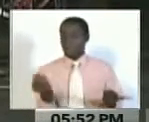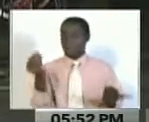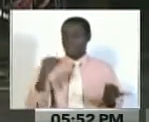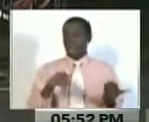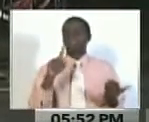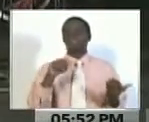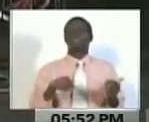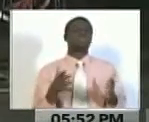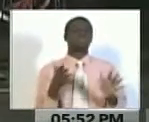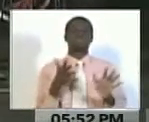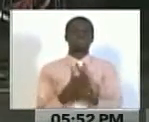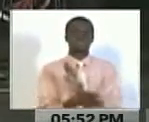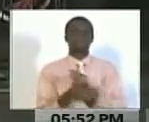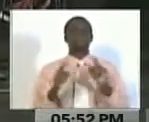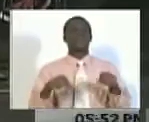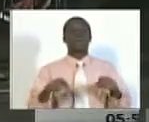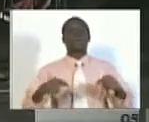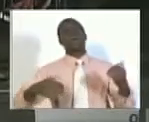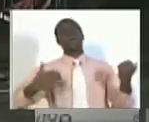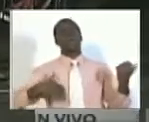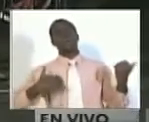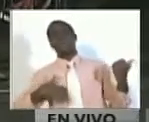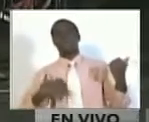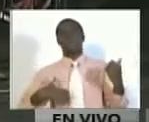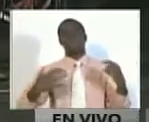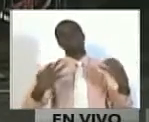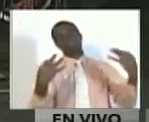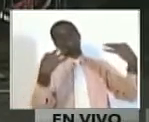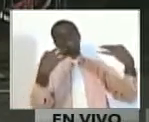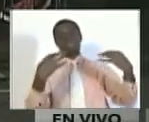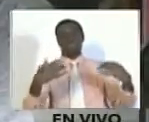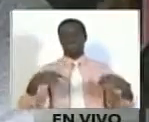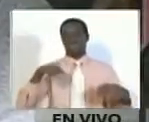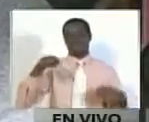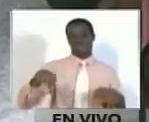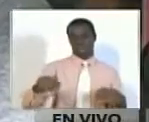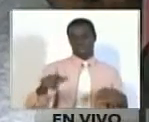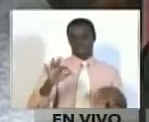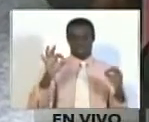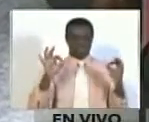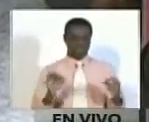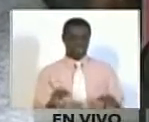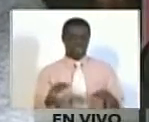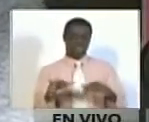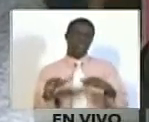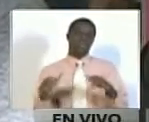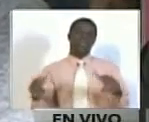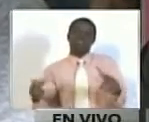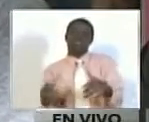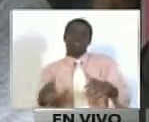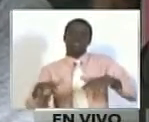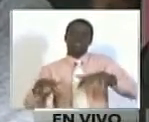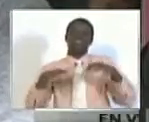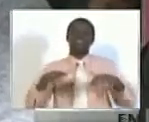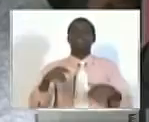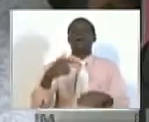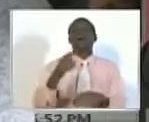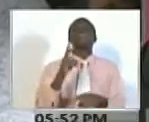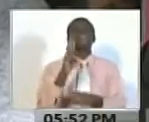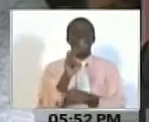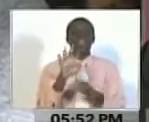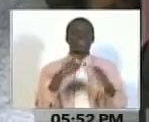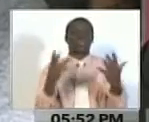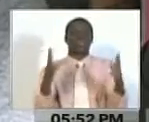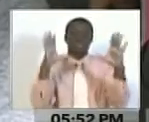hacer un concierto promocional acá en la sala José Félix Rivas el día viernes 18 a las 7 de la noche.